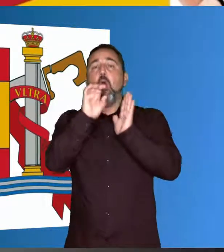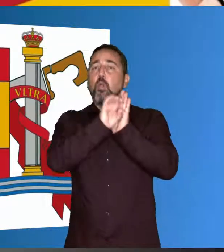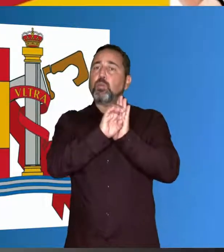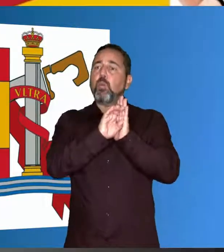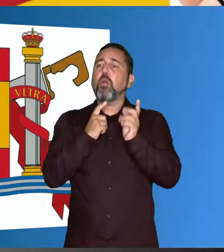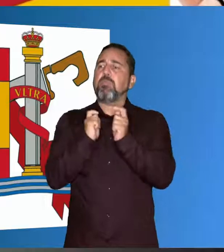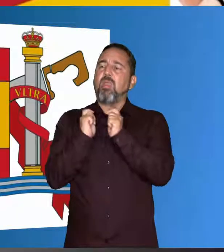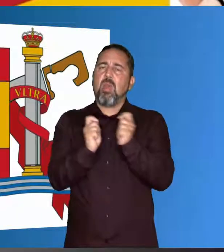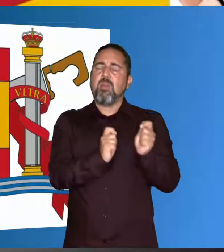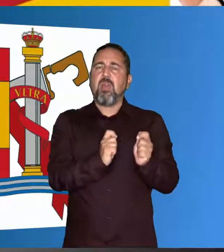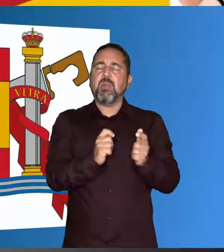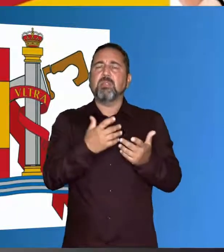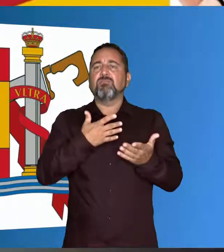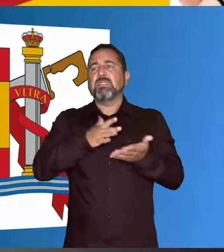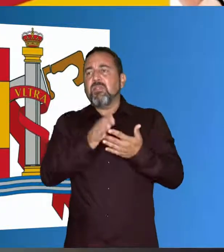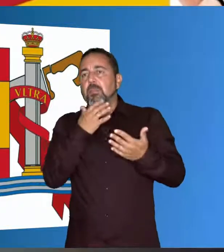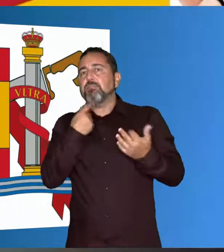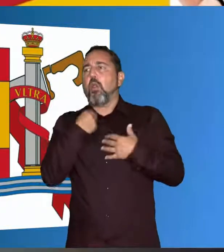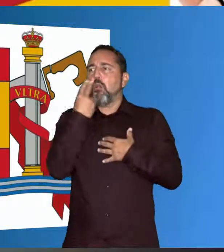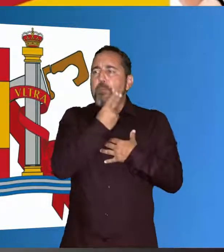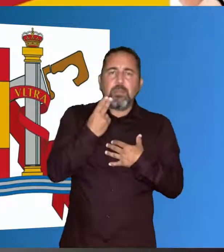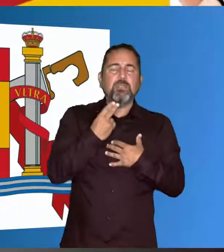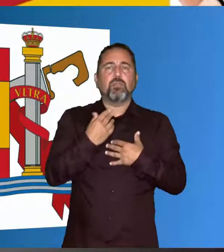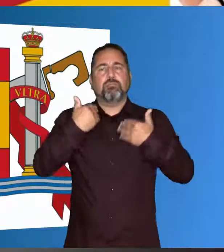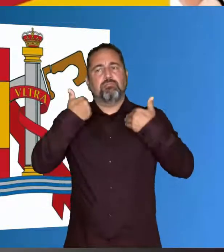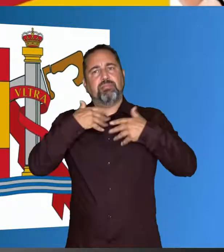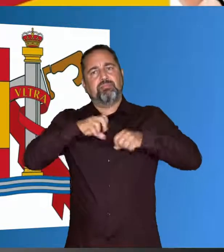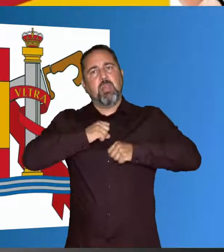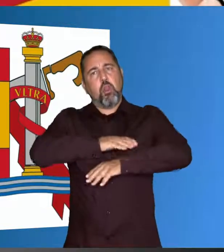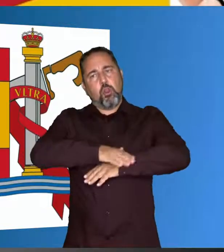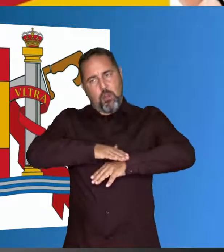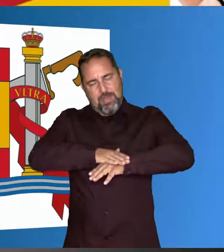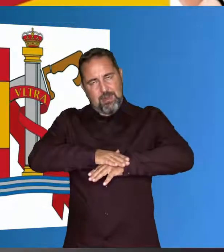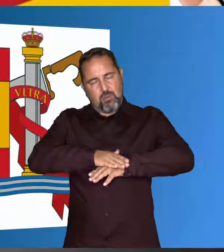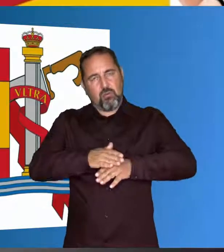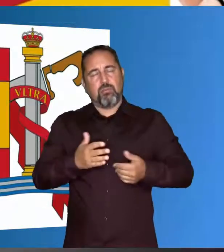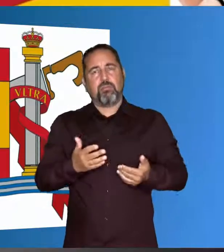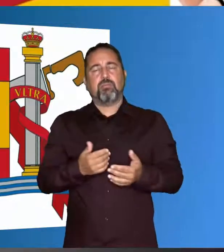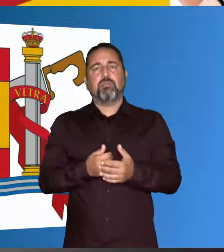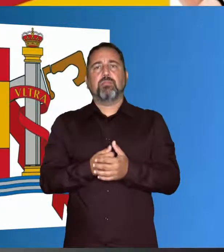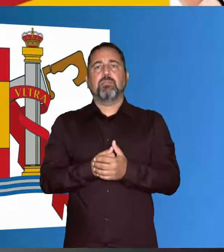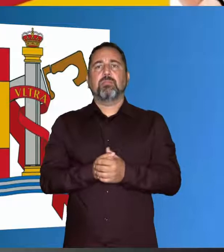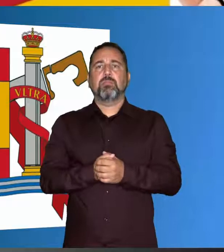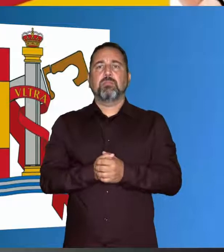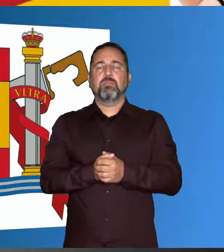Constitución les asigna y como respuesta a los compromisos asumidos por el Gobierno.